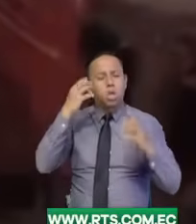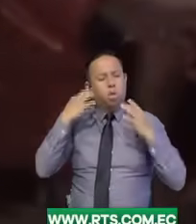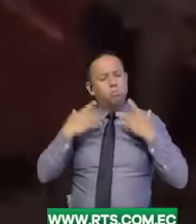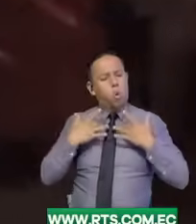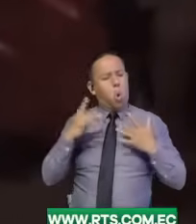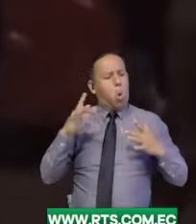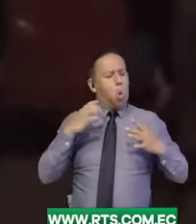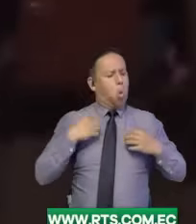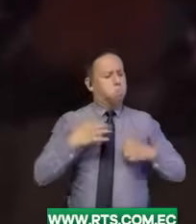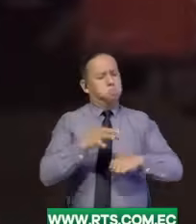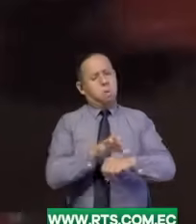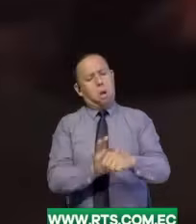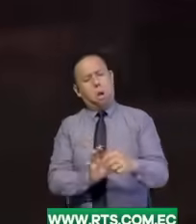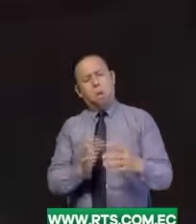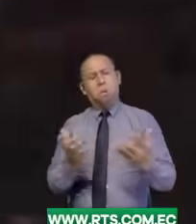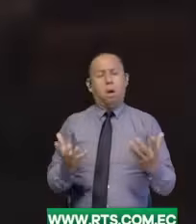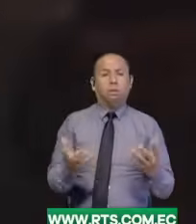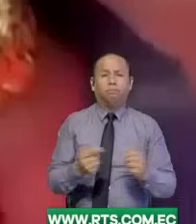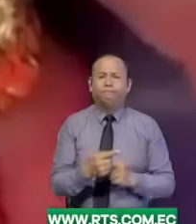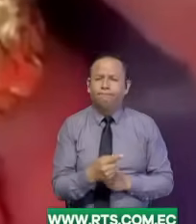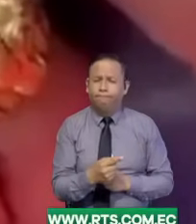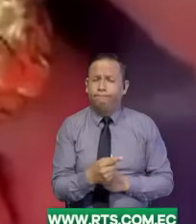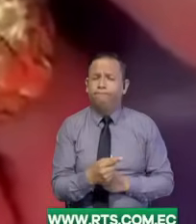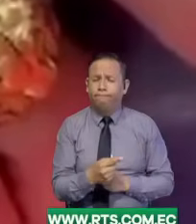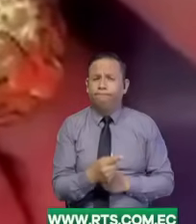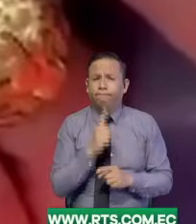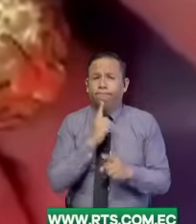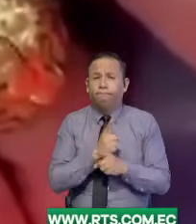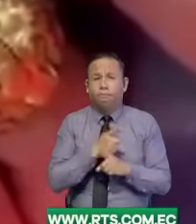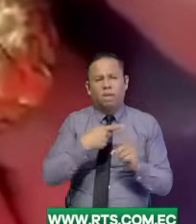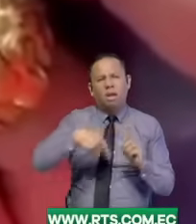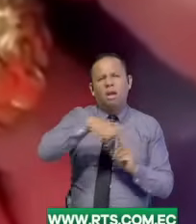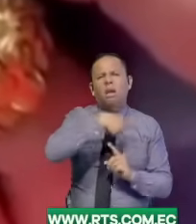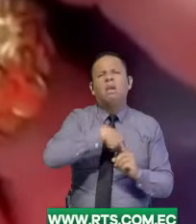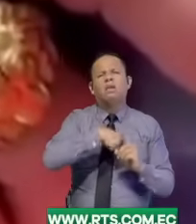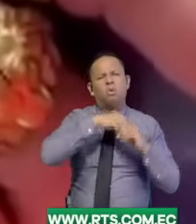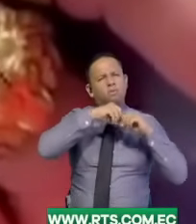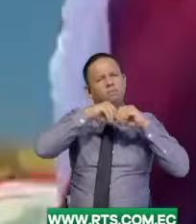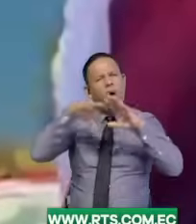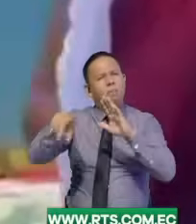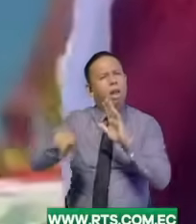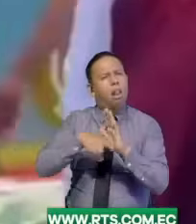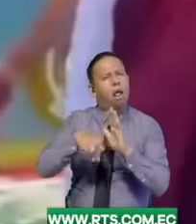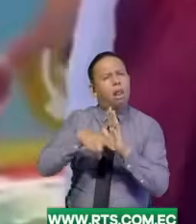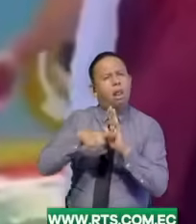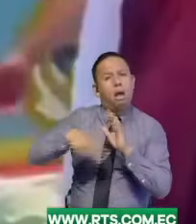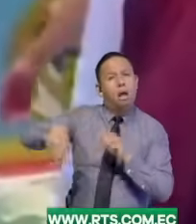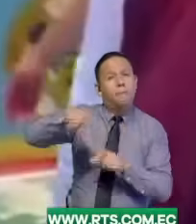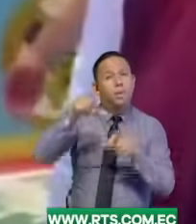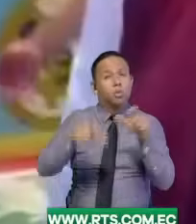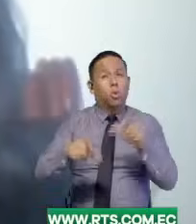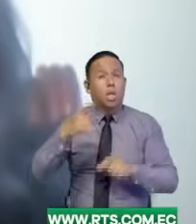de esta música, indican los expertos, se pretende influir negativamente en la mente de los menores y los jóvenes.